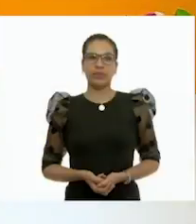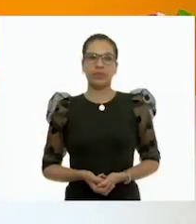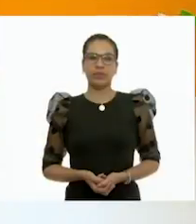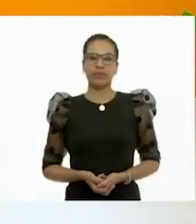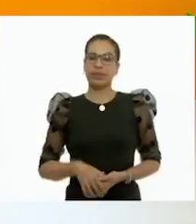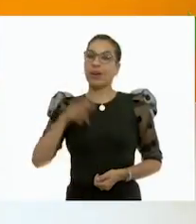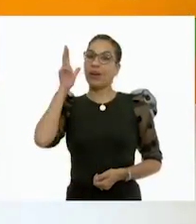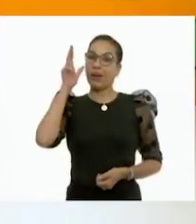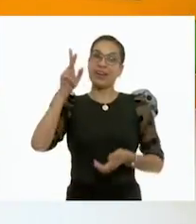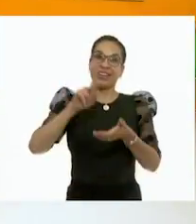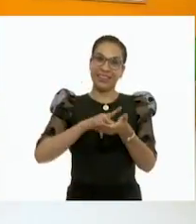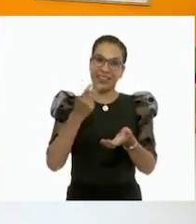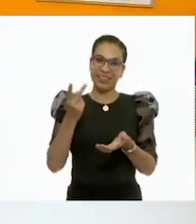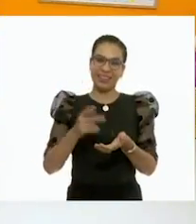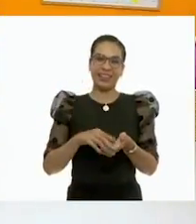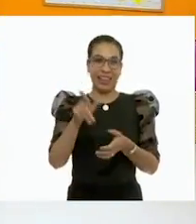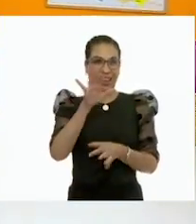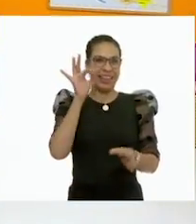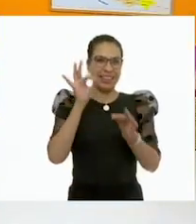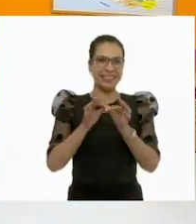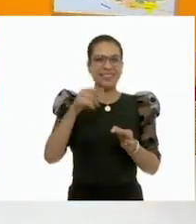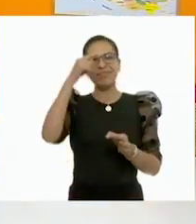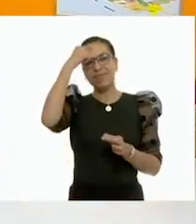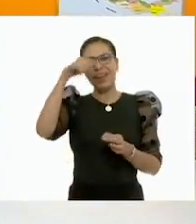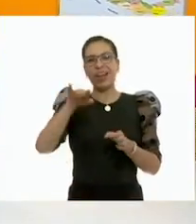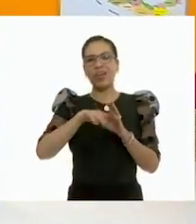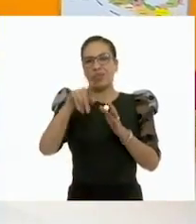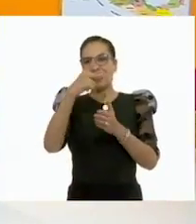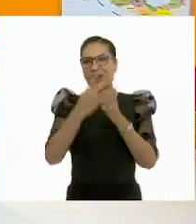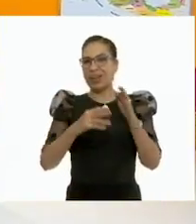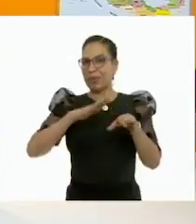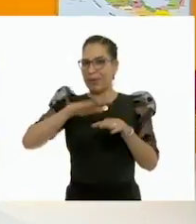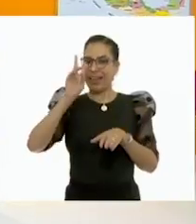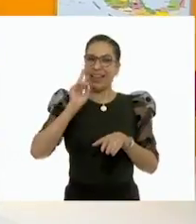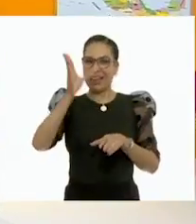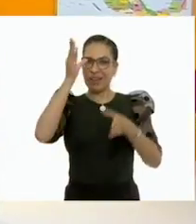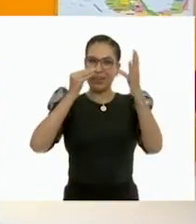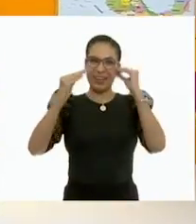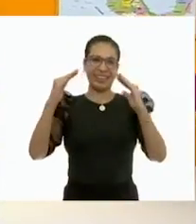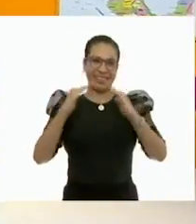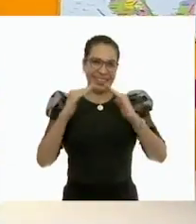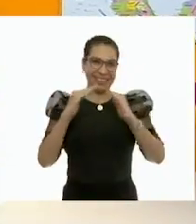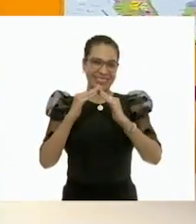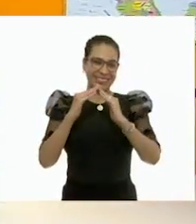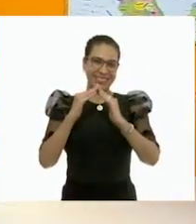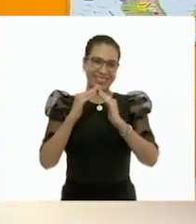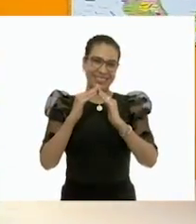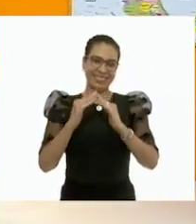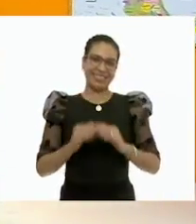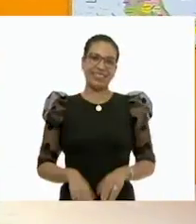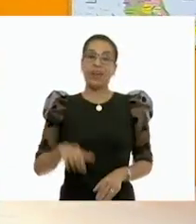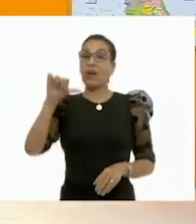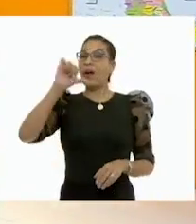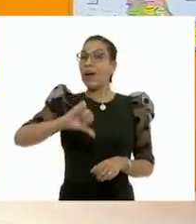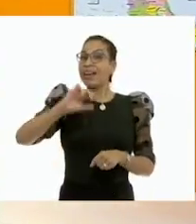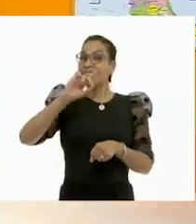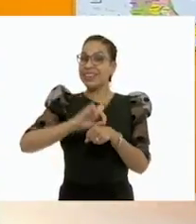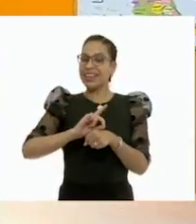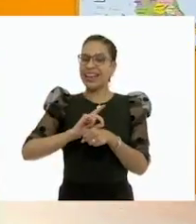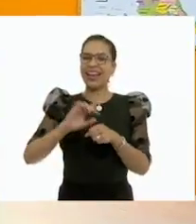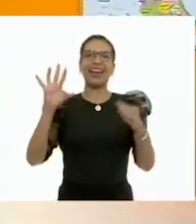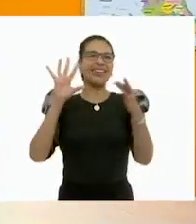¡Hola de nuevo! ¿Están listos para un programa más de Aprende en Casa? El día de hoy